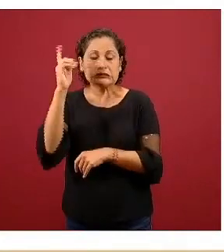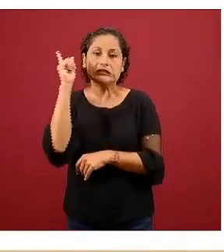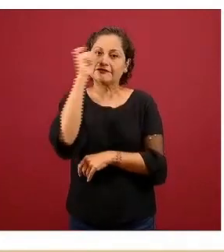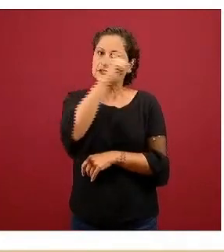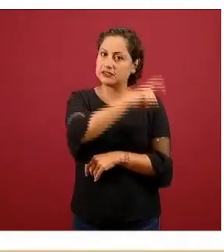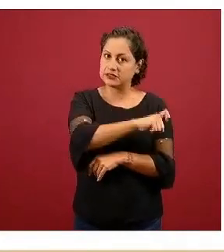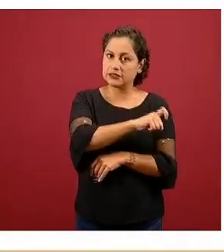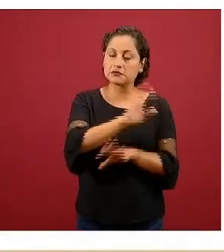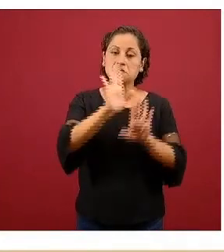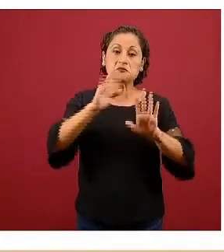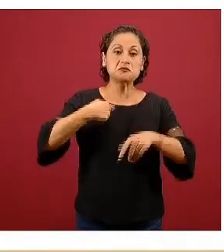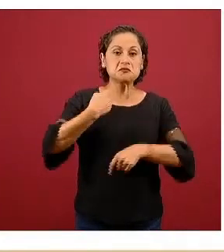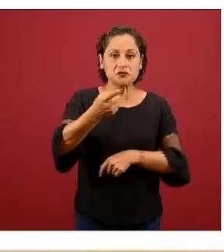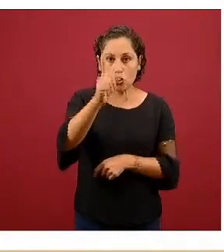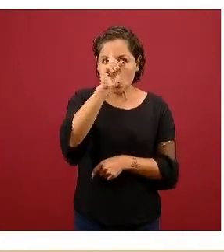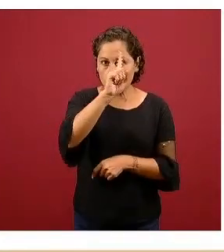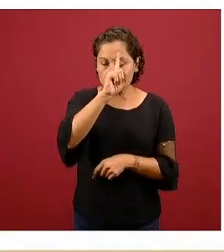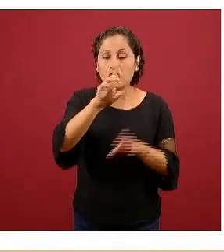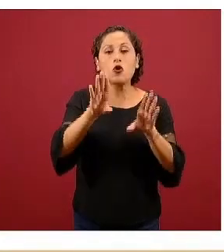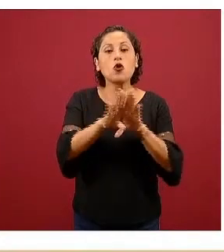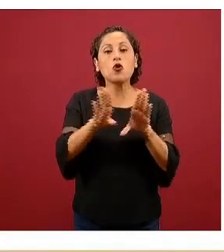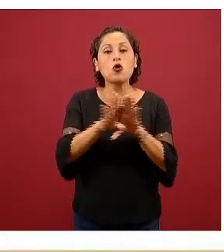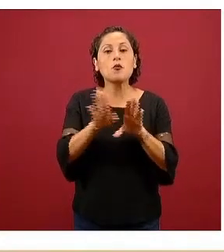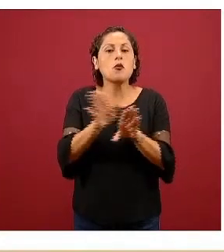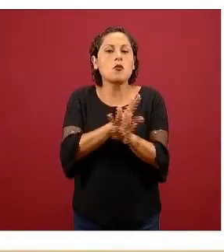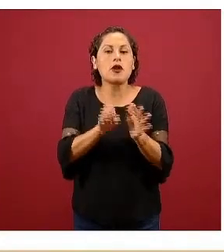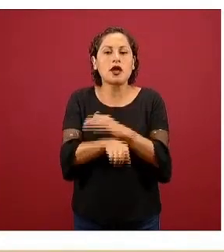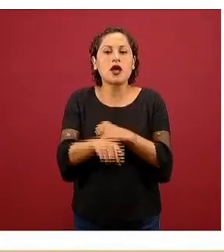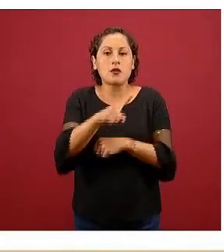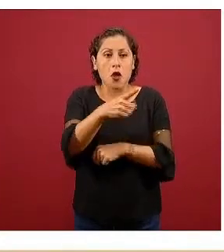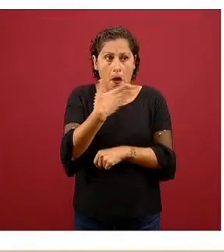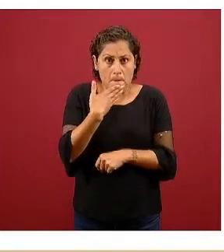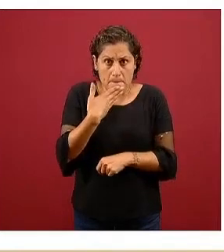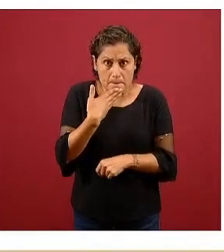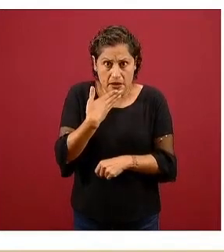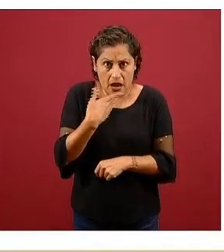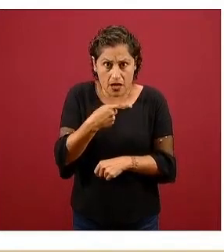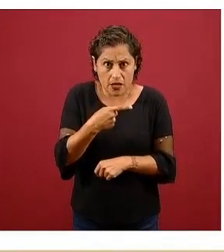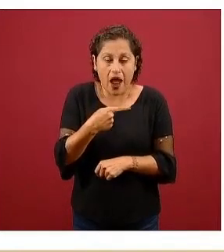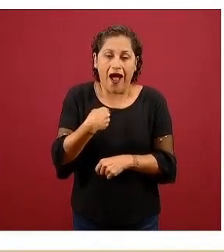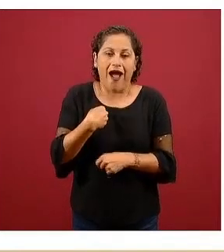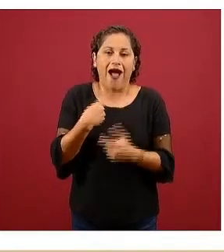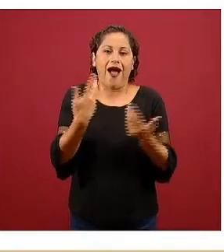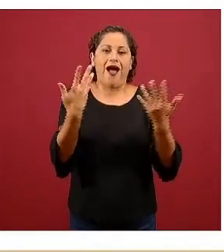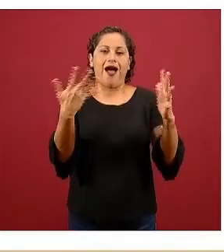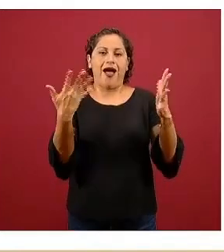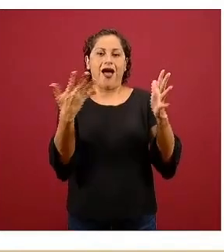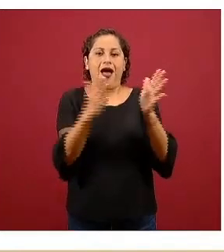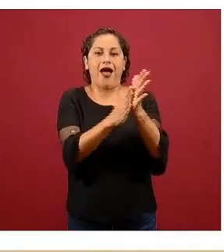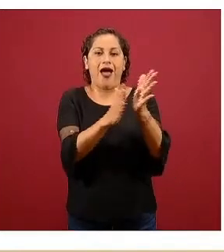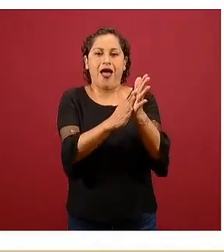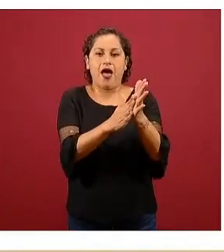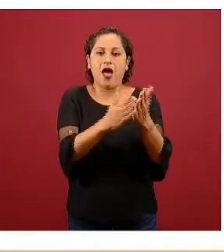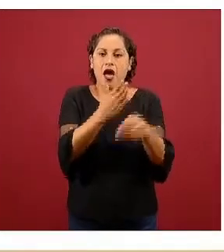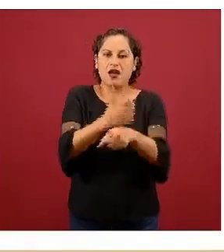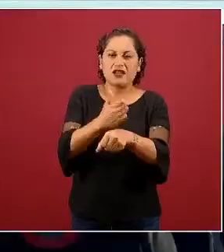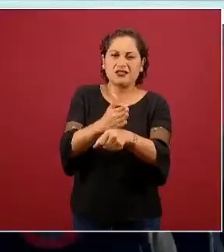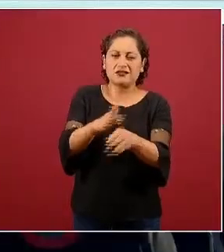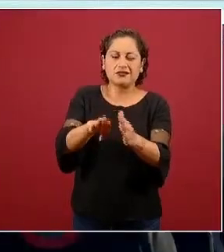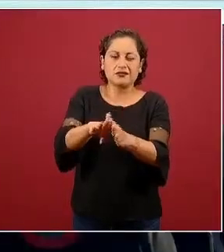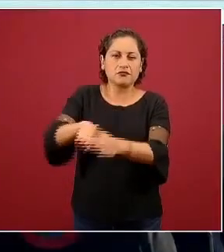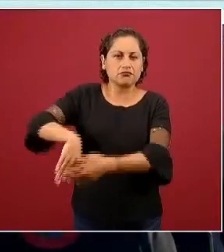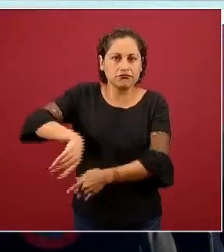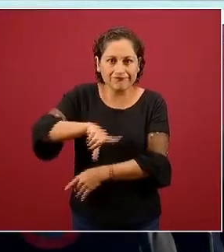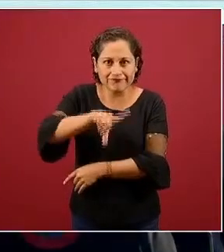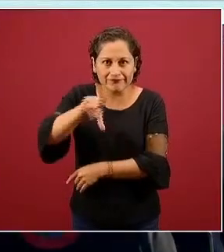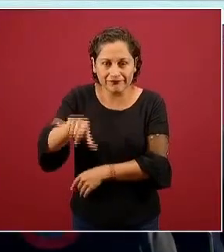lo mejor fomentar las ganancias, fomentar los reforzadores positivos, no los castigos.